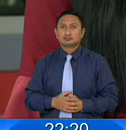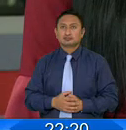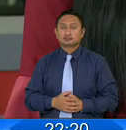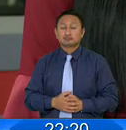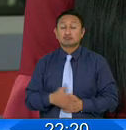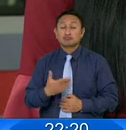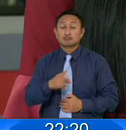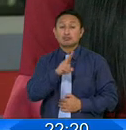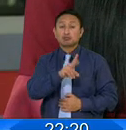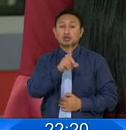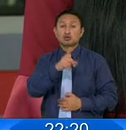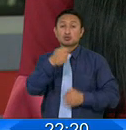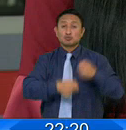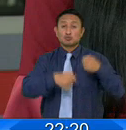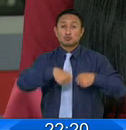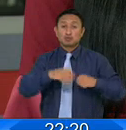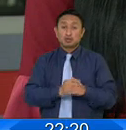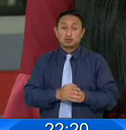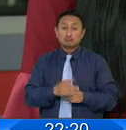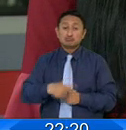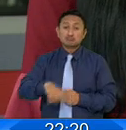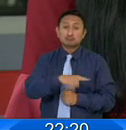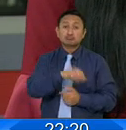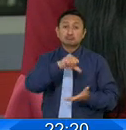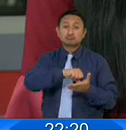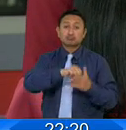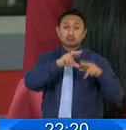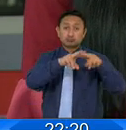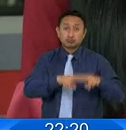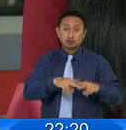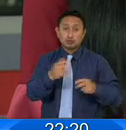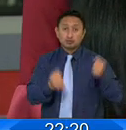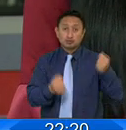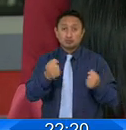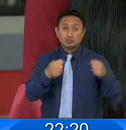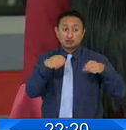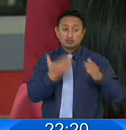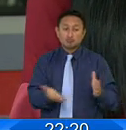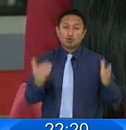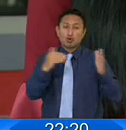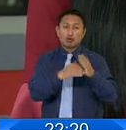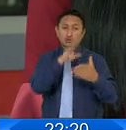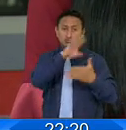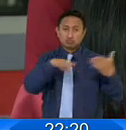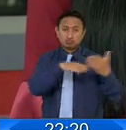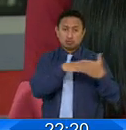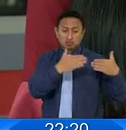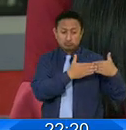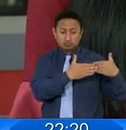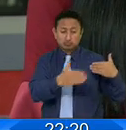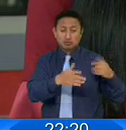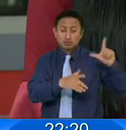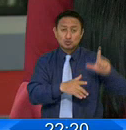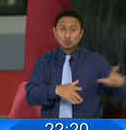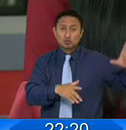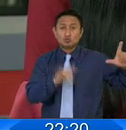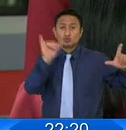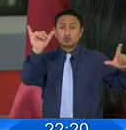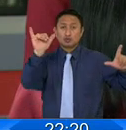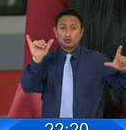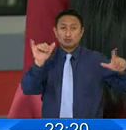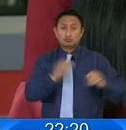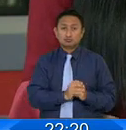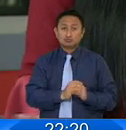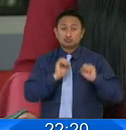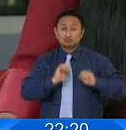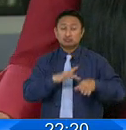Y desde el 21 de mayo, los centros de revisión técnica vehicular de Quito retoman sus horarios de atención de lunes a sábado.